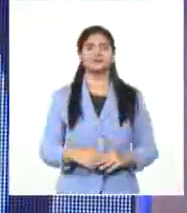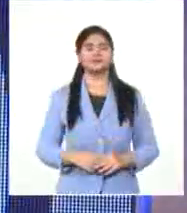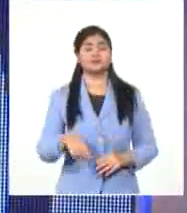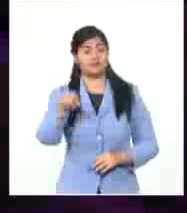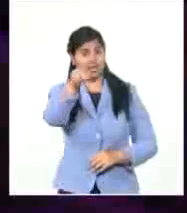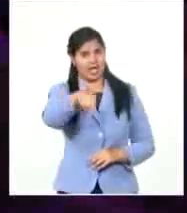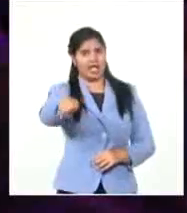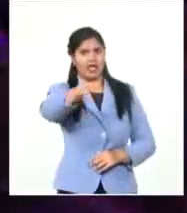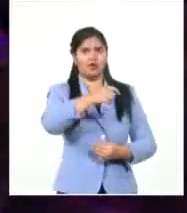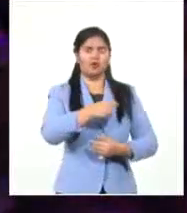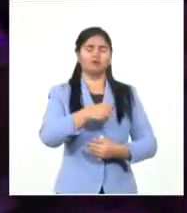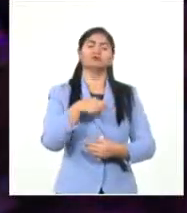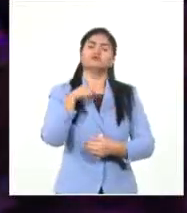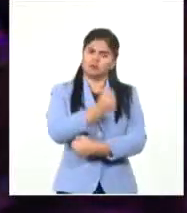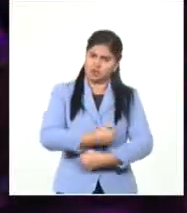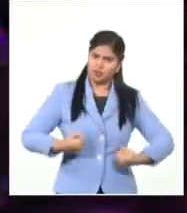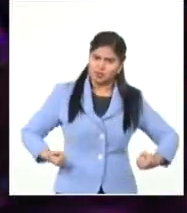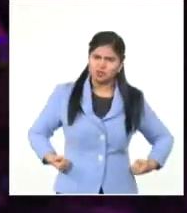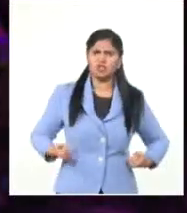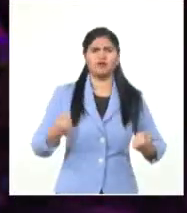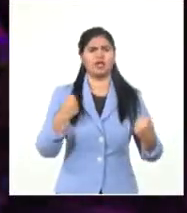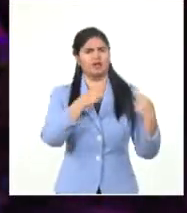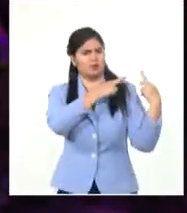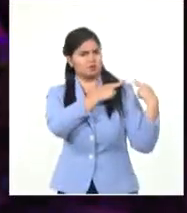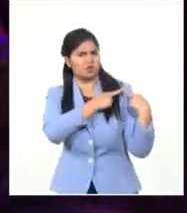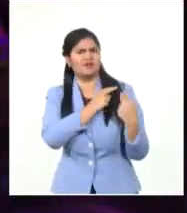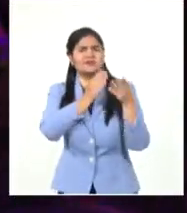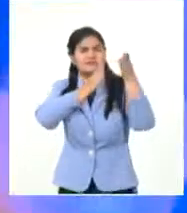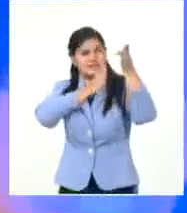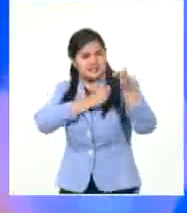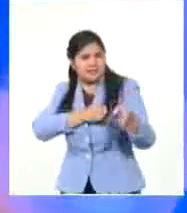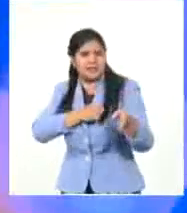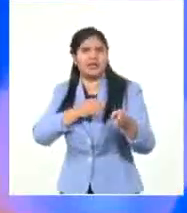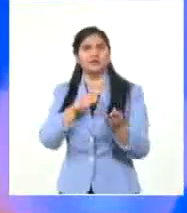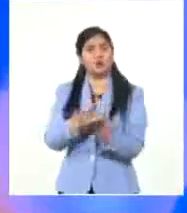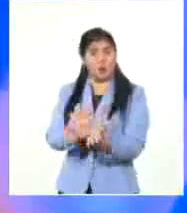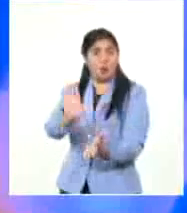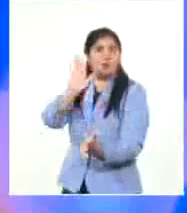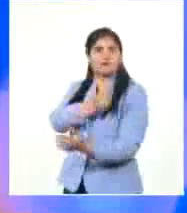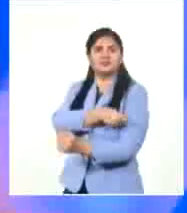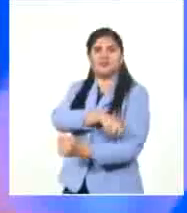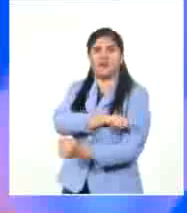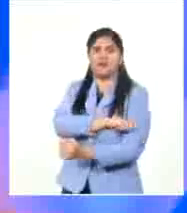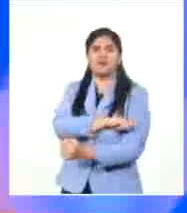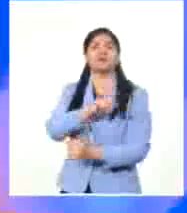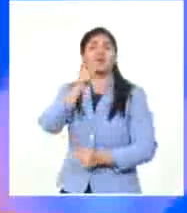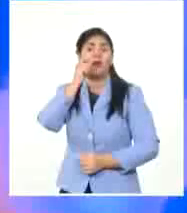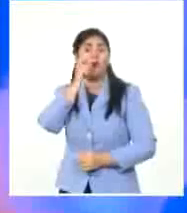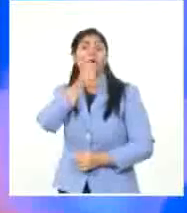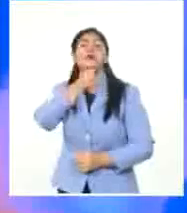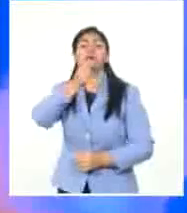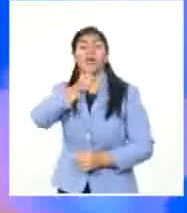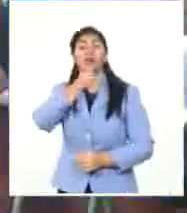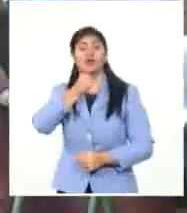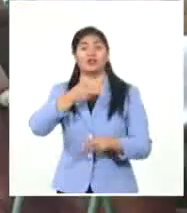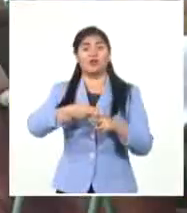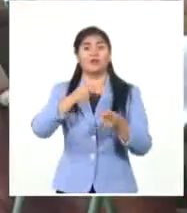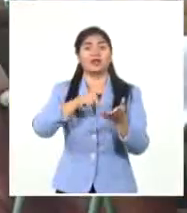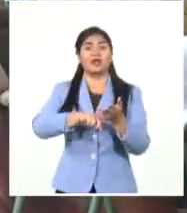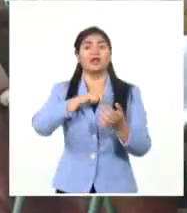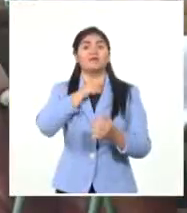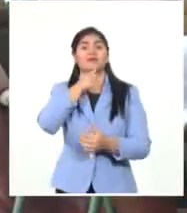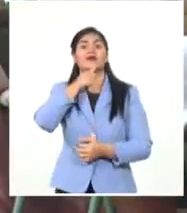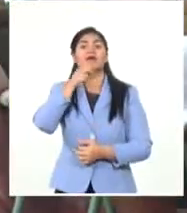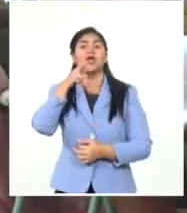pueblo. Pedro Martínez Arcos, una de las voces que identifican a Rebelde, recordó programas memorables como Haciendo Radio, el